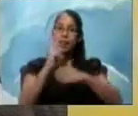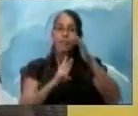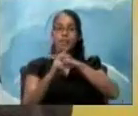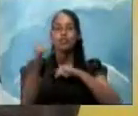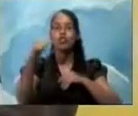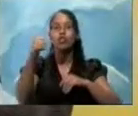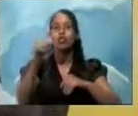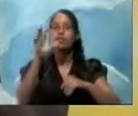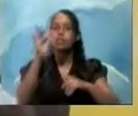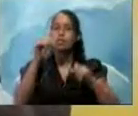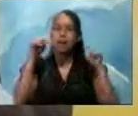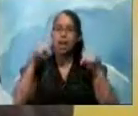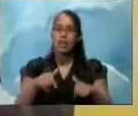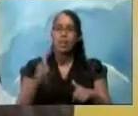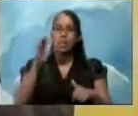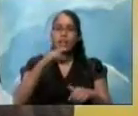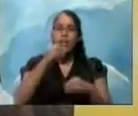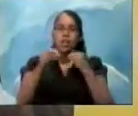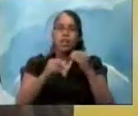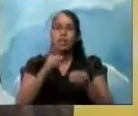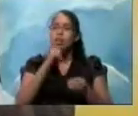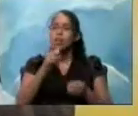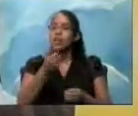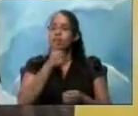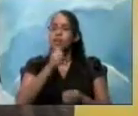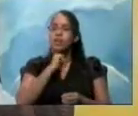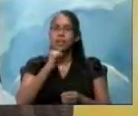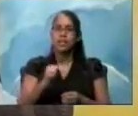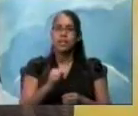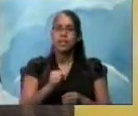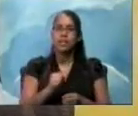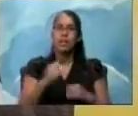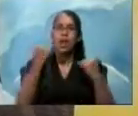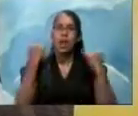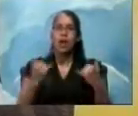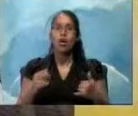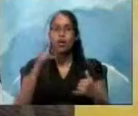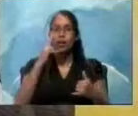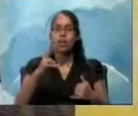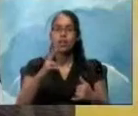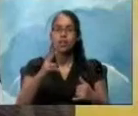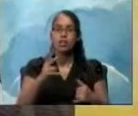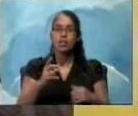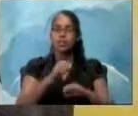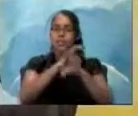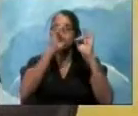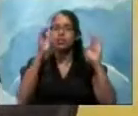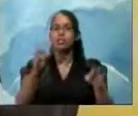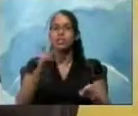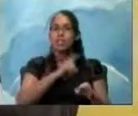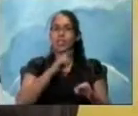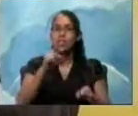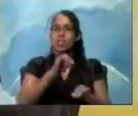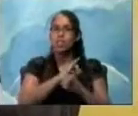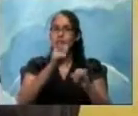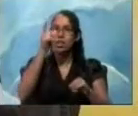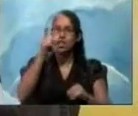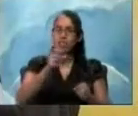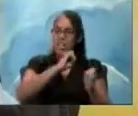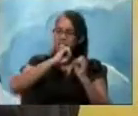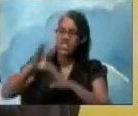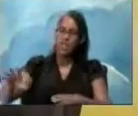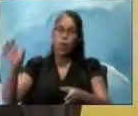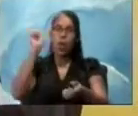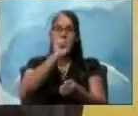19, aquí el que está haciendo lo malo, ¿quién es? Barrabás. Ahora fíjense las condiciones de Barrabás. Este había sido echado en la